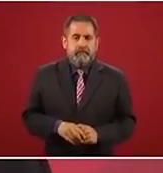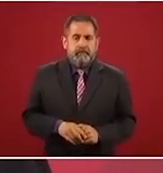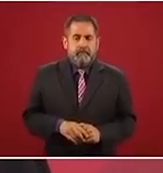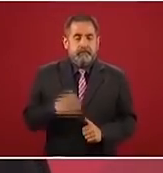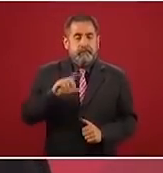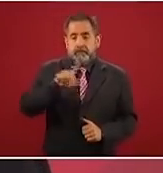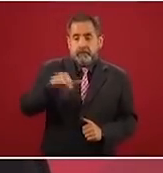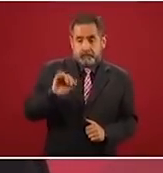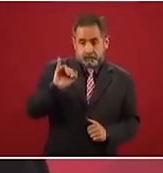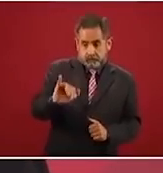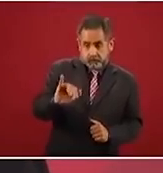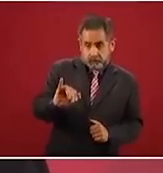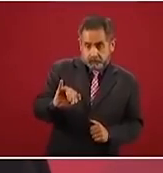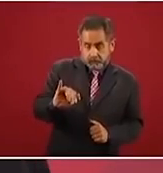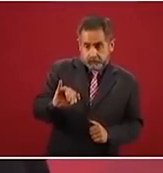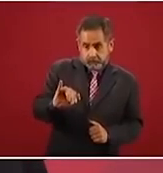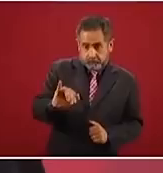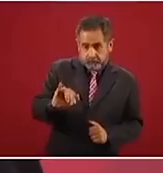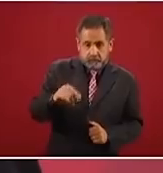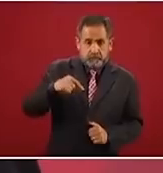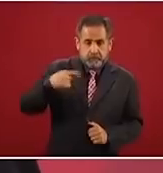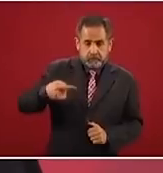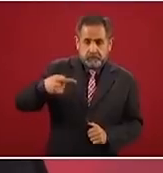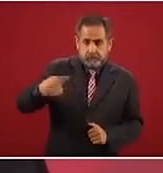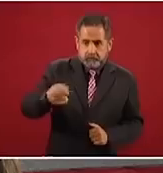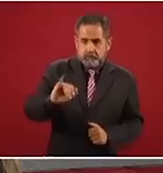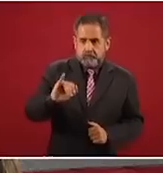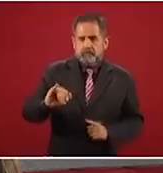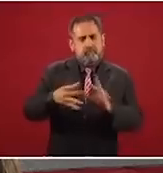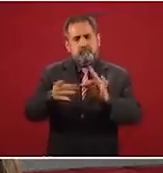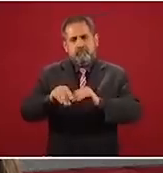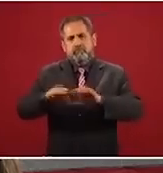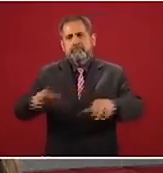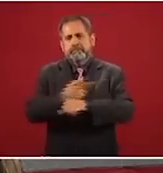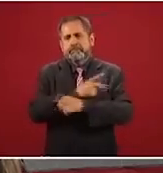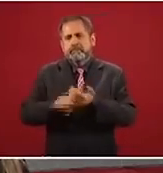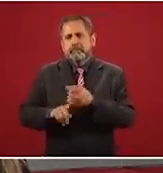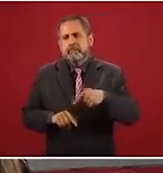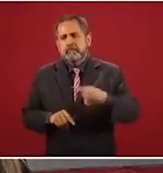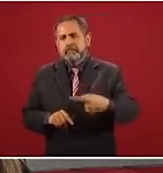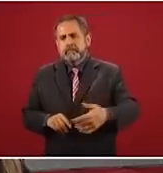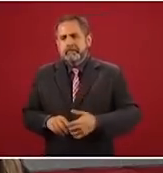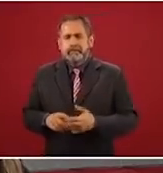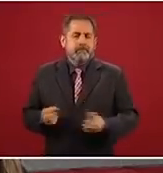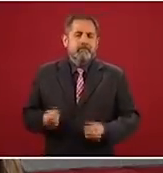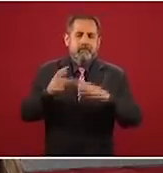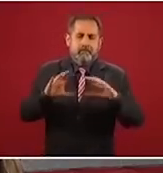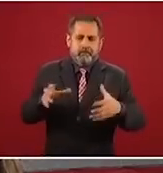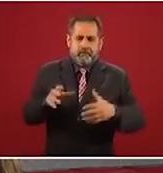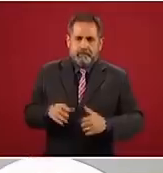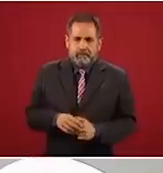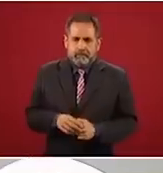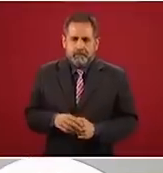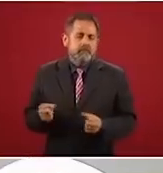Ya el jueves pasado mañana les informamos cómo nos fue, o sea, cuántos